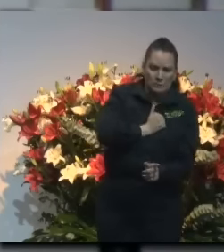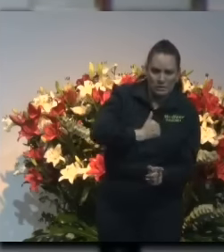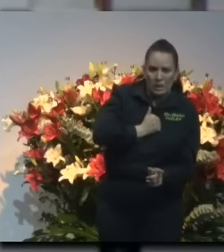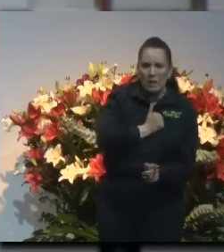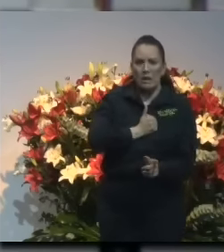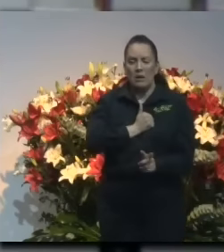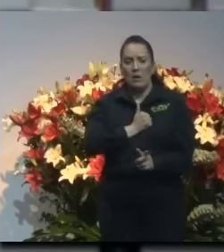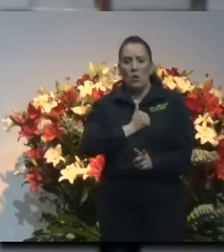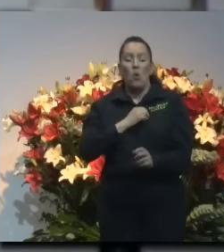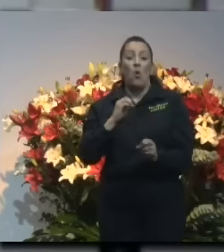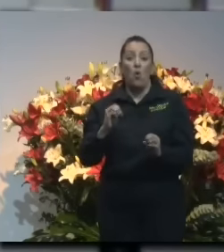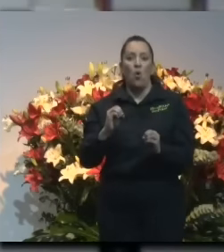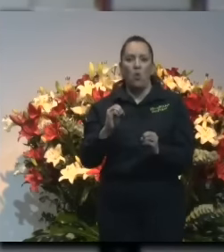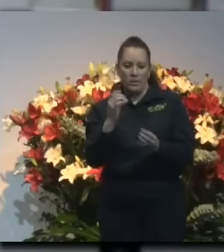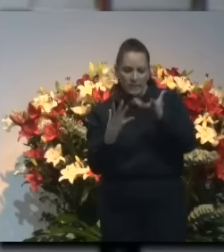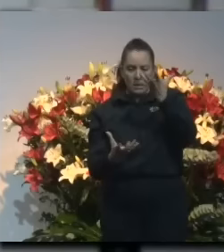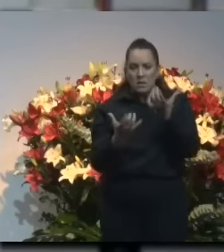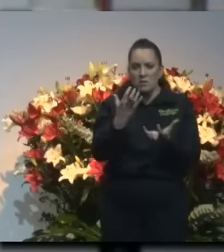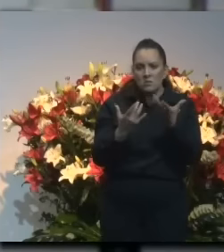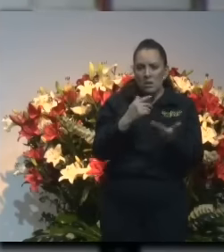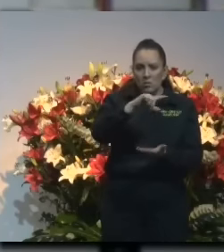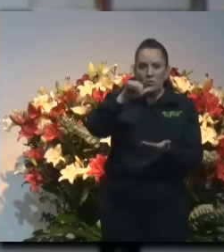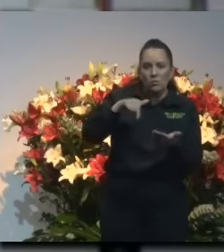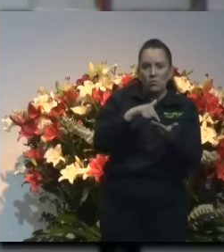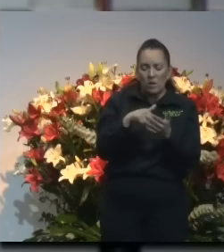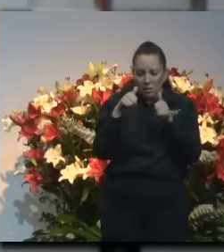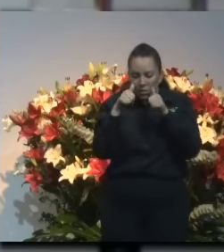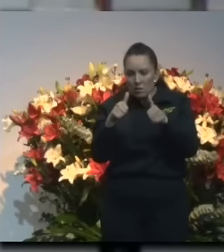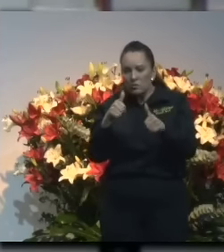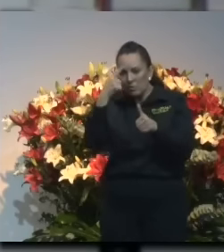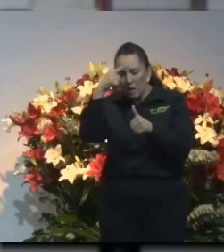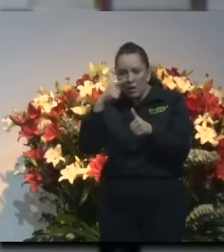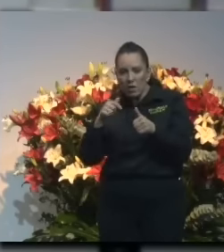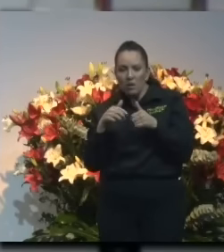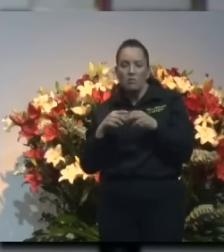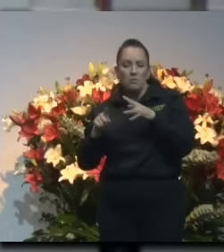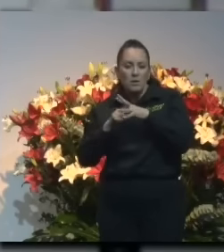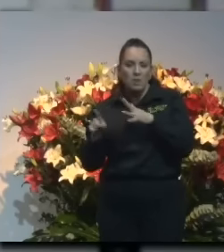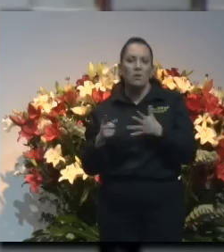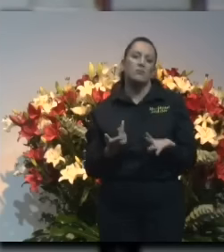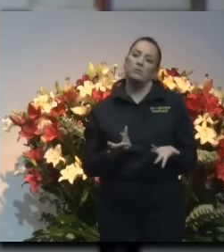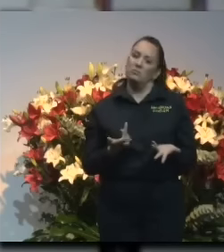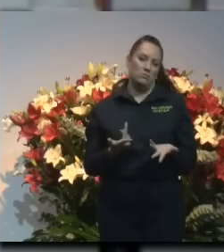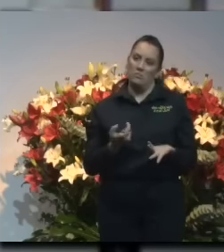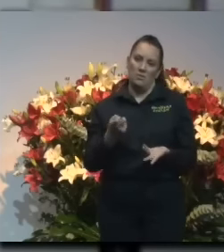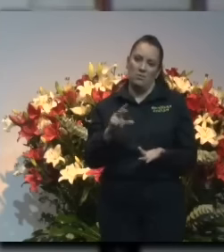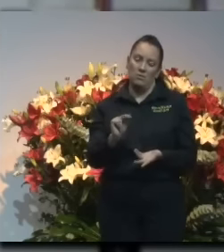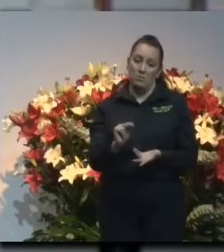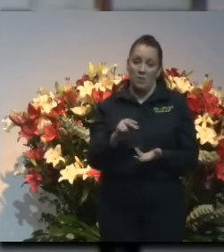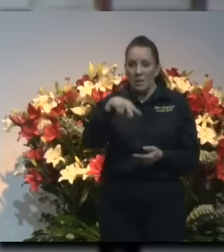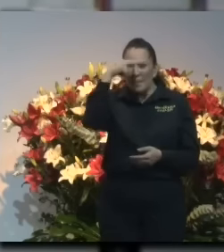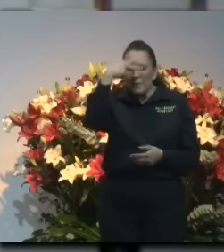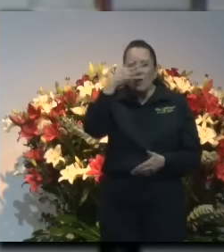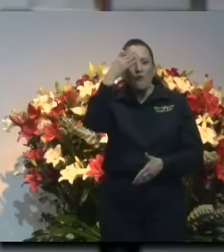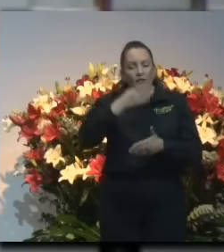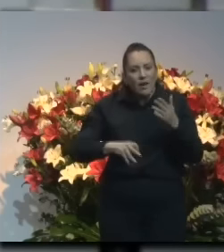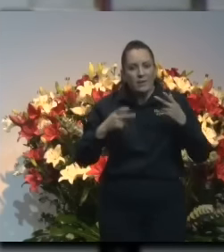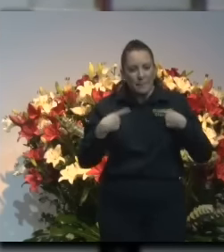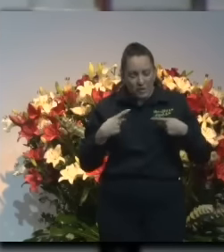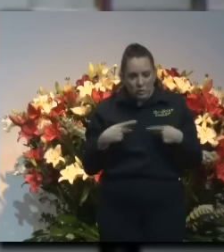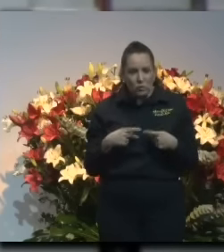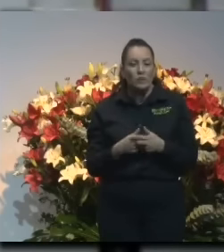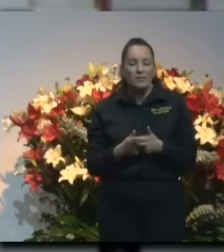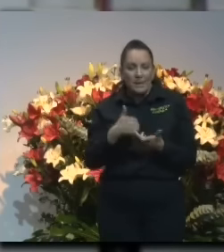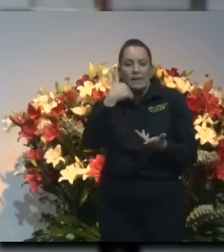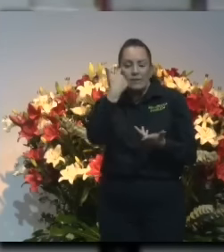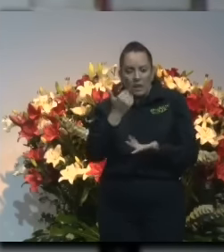en una estación migratoria. Y en México hay falta de mano de obra. Si pudiéramos hacer un programa de